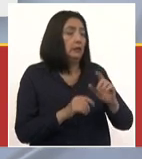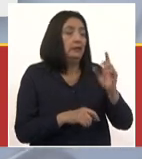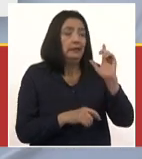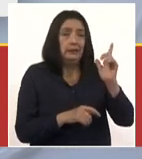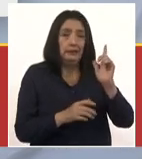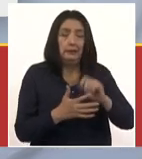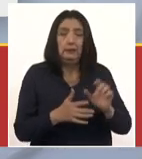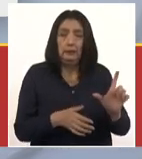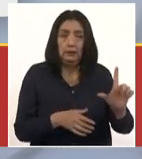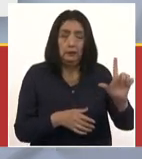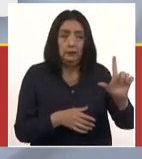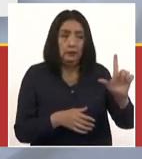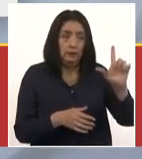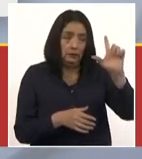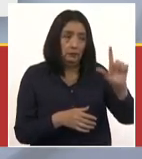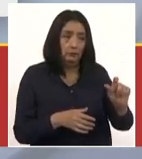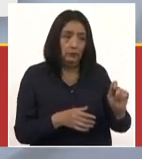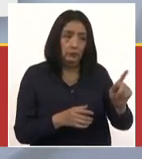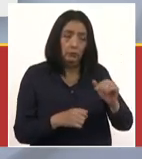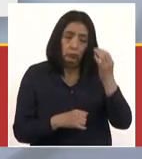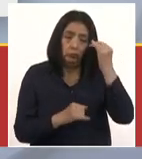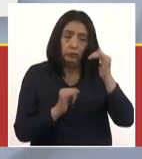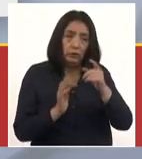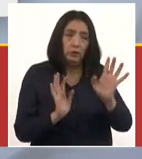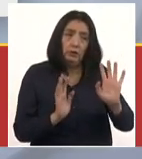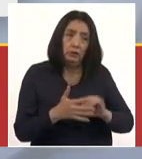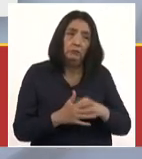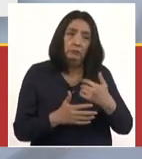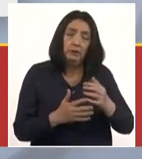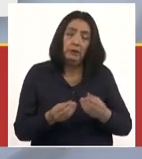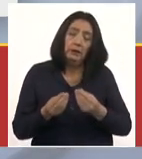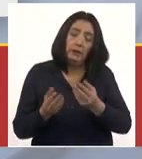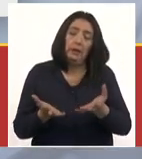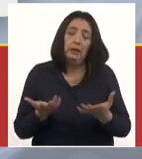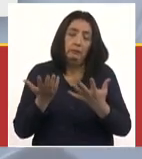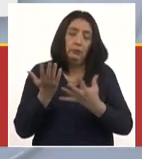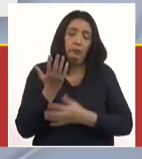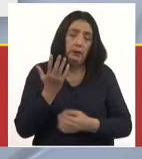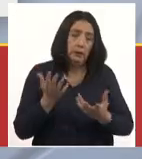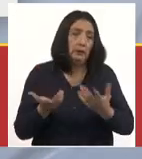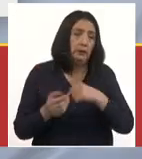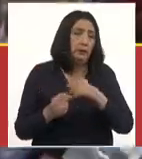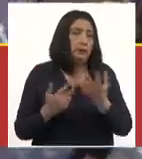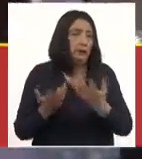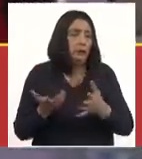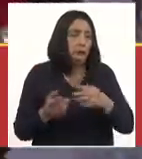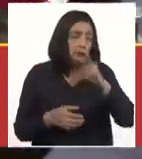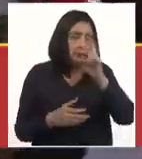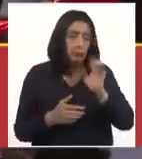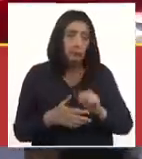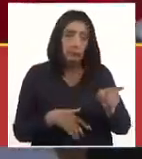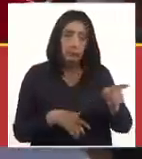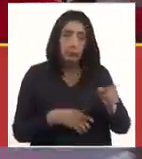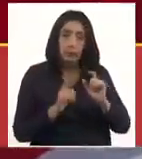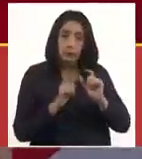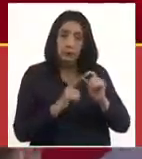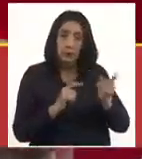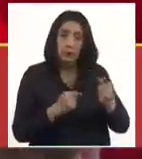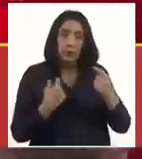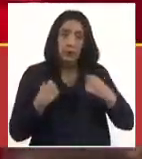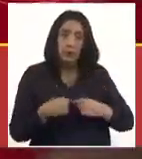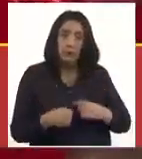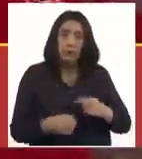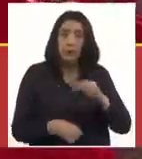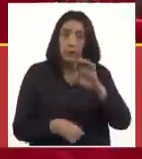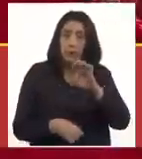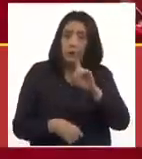de Perú Libre, porque su ideología solo va a generar miseria y pobreza al Perú. Lo cierto es que por estas declaraciones, el abogado